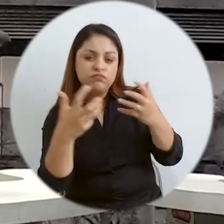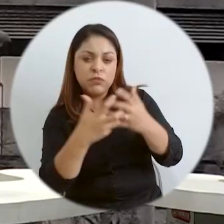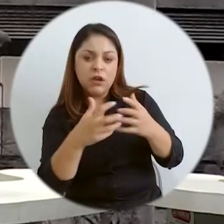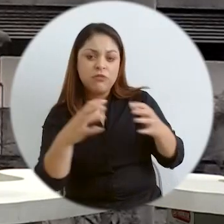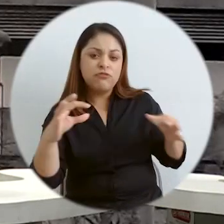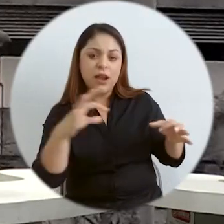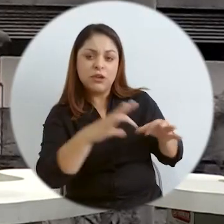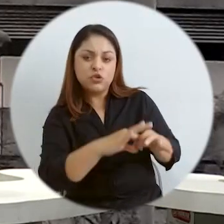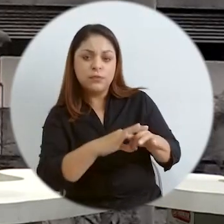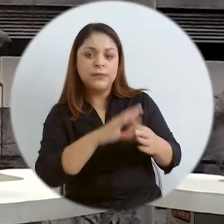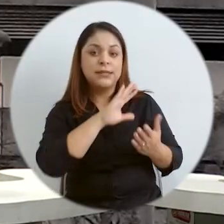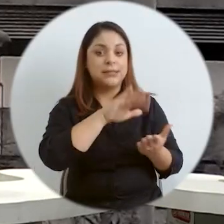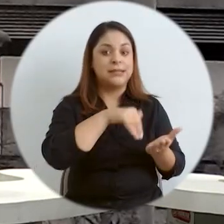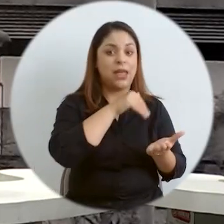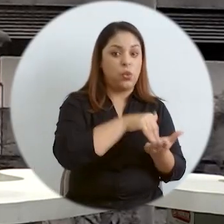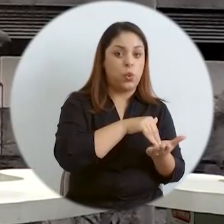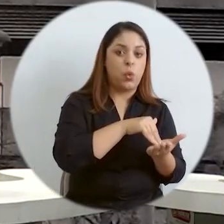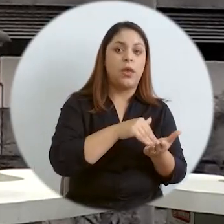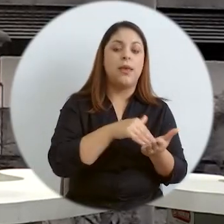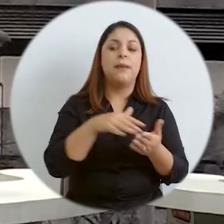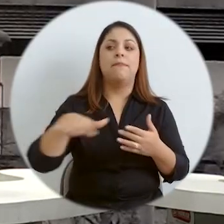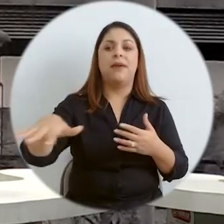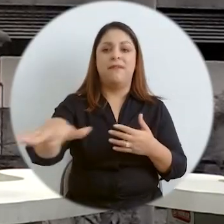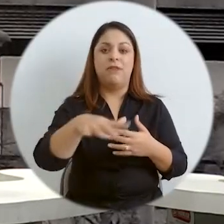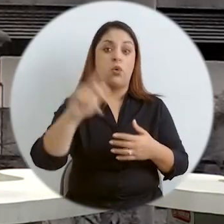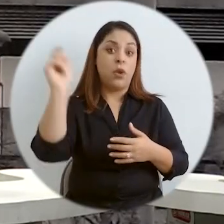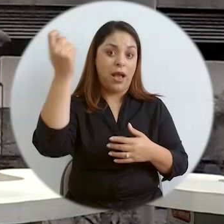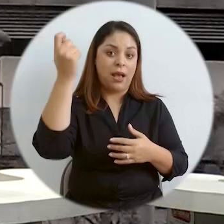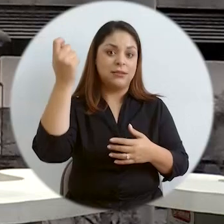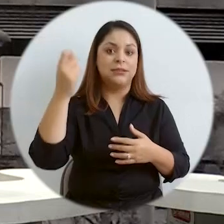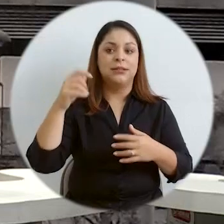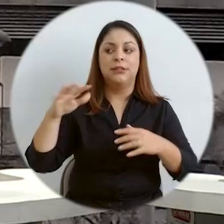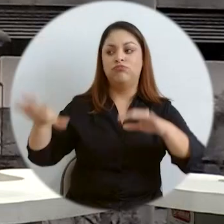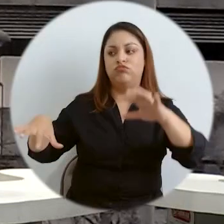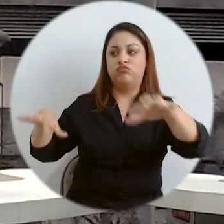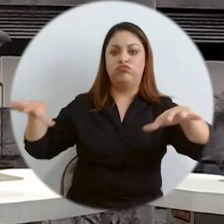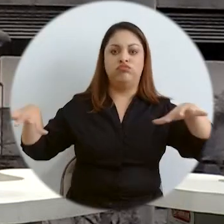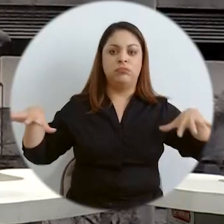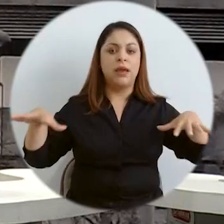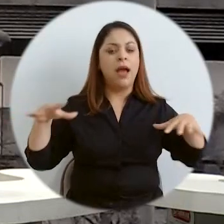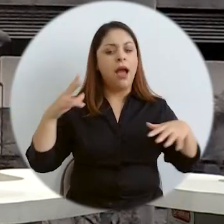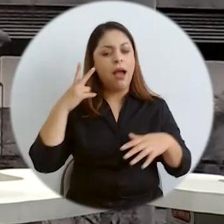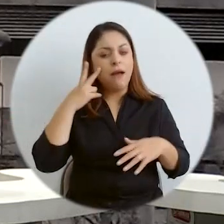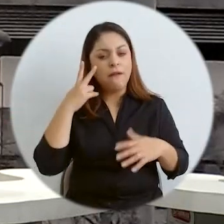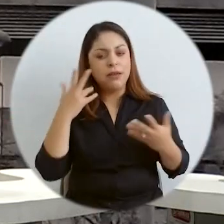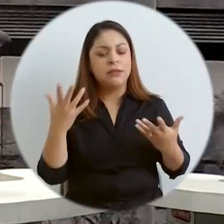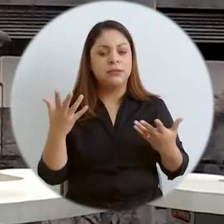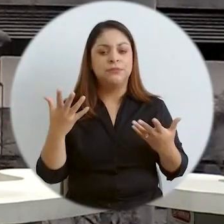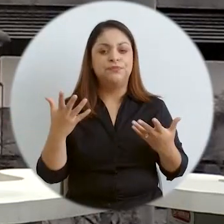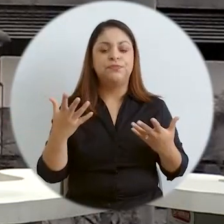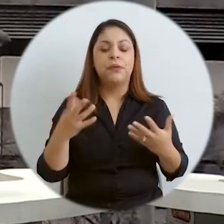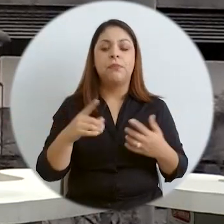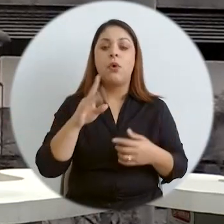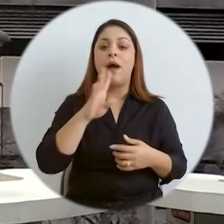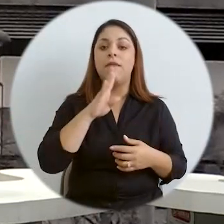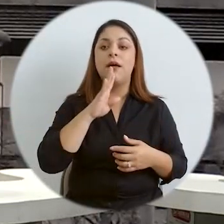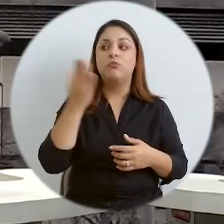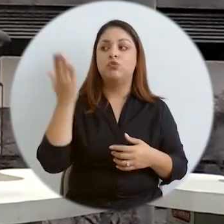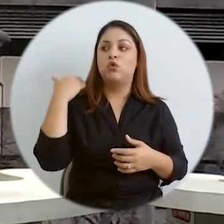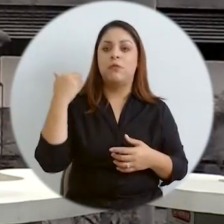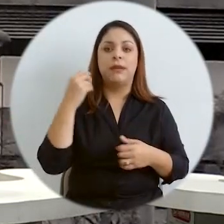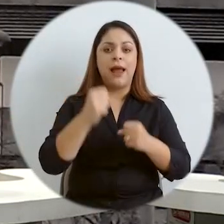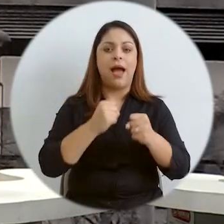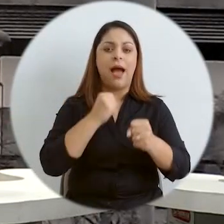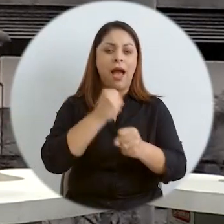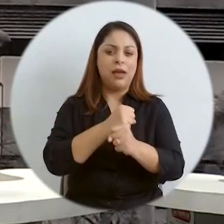y el resto del país, y cómo podríamos irnos hasta la colonia, pero podemos hablar del siglo XIX, siglo XX,